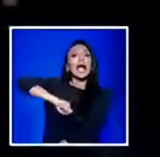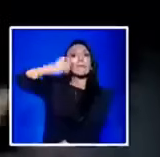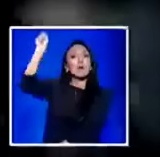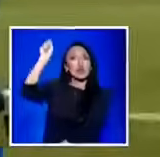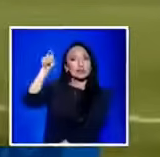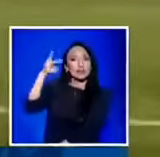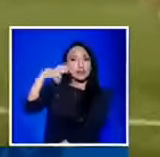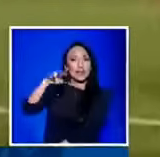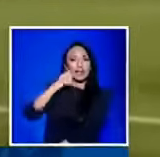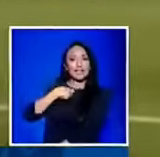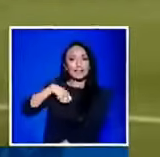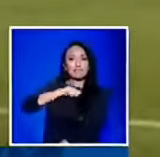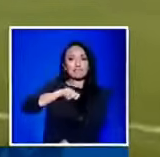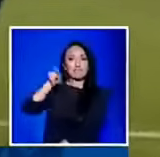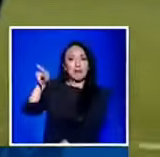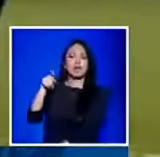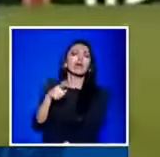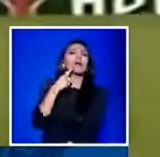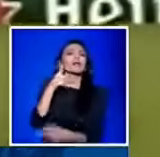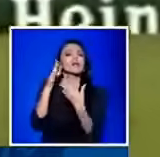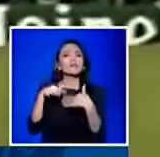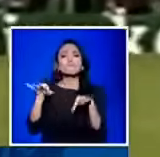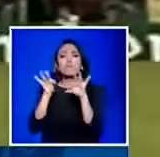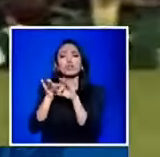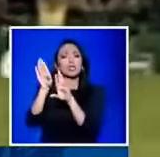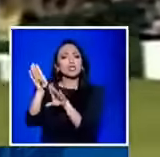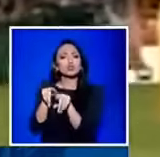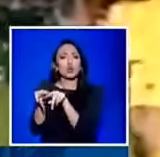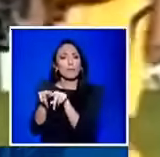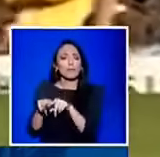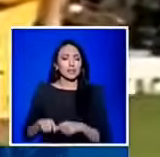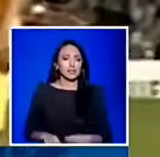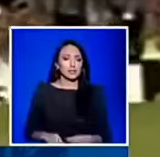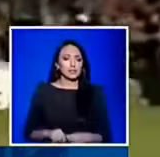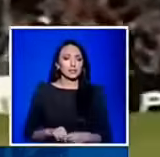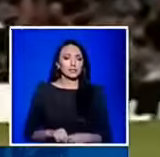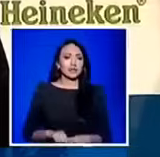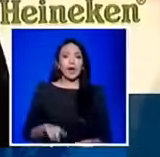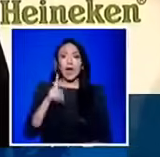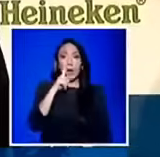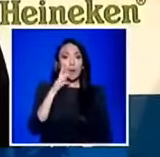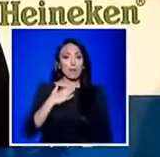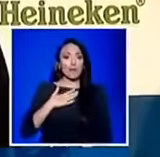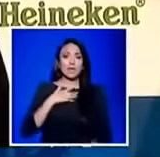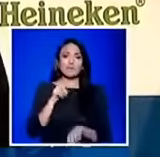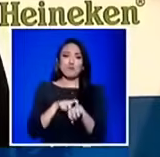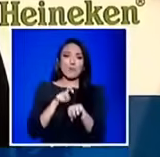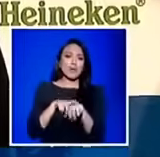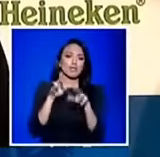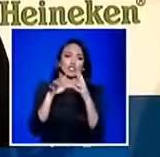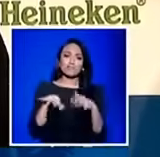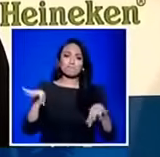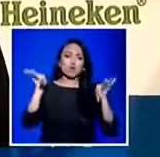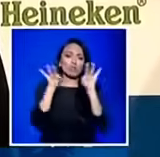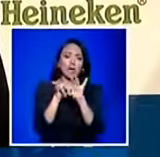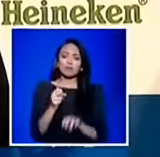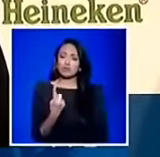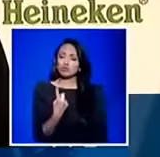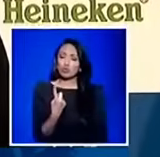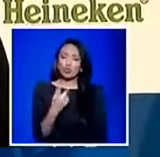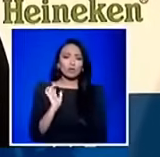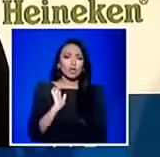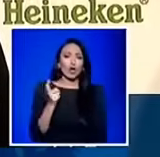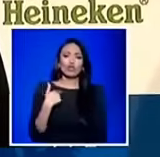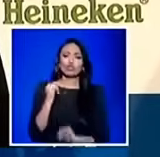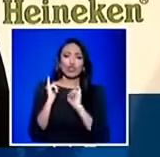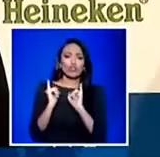la Champions es una parte fundamental de su carrera. Momentos únicos, inolvidables, donde hemos disfrutado